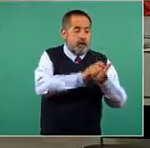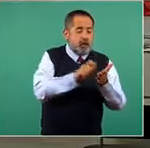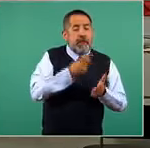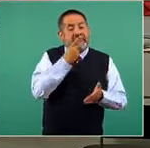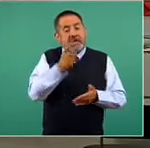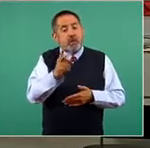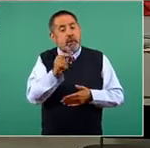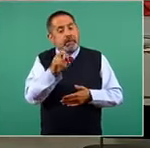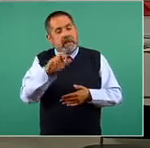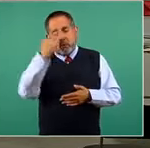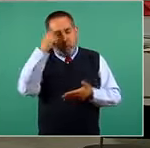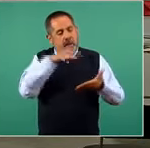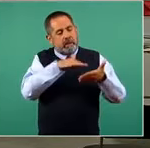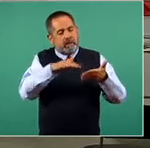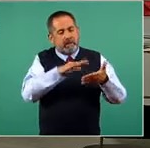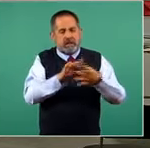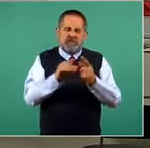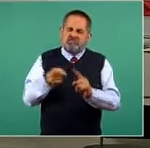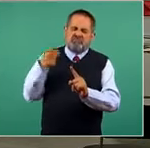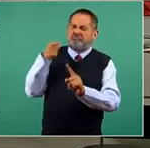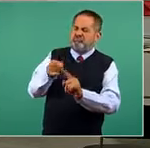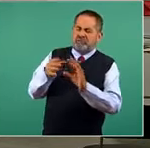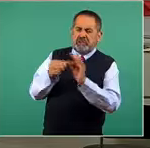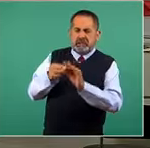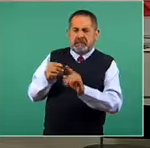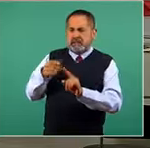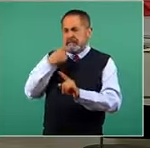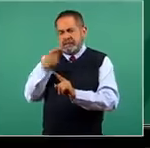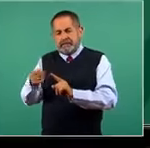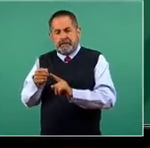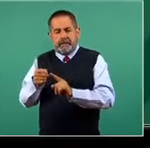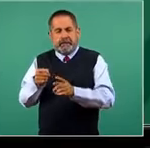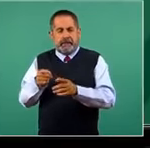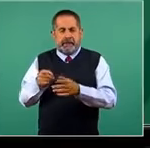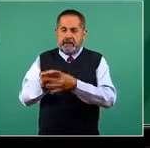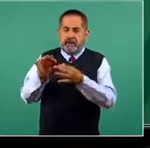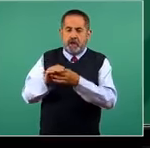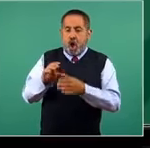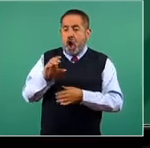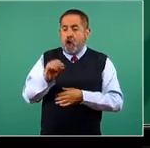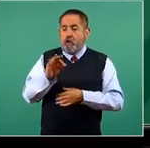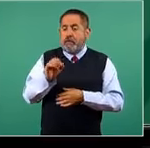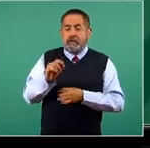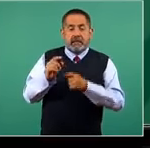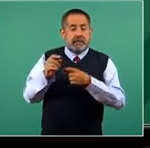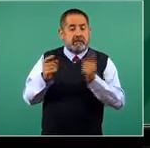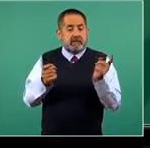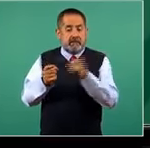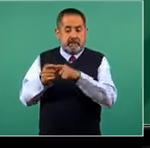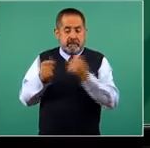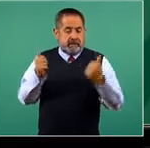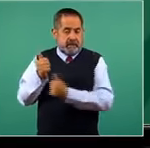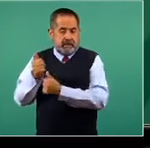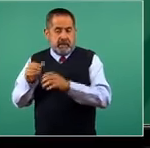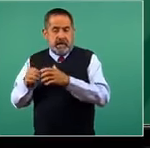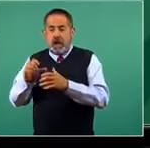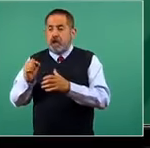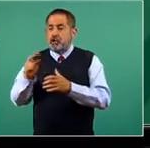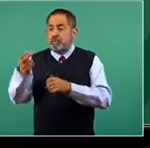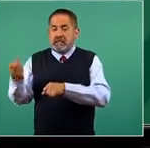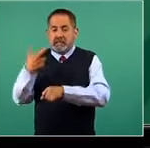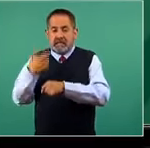Universal, recuerdo, fue muy enfático en preocuparse cuando se adscribió COFEPRIS a la subsecretaría. Y